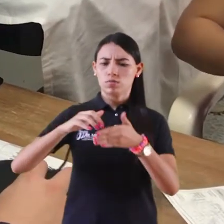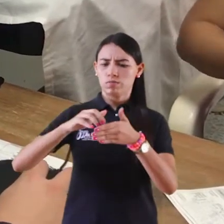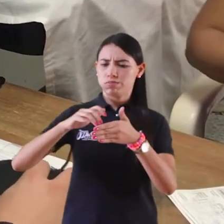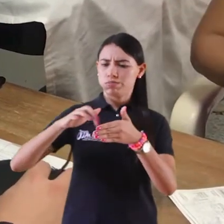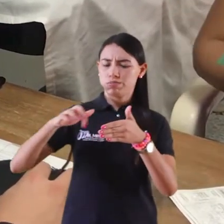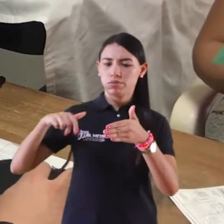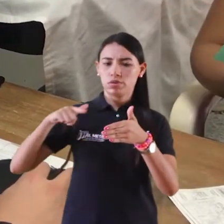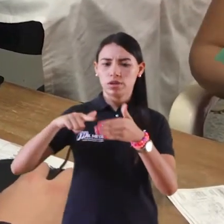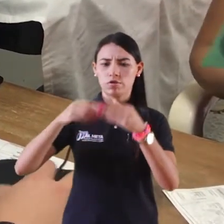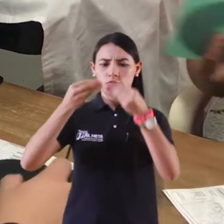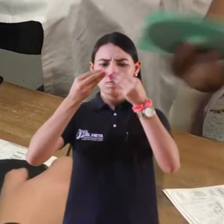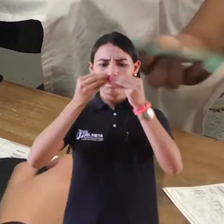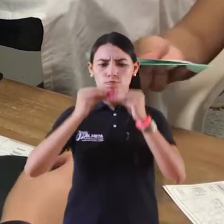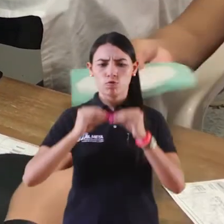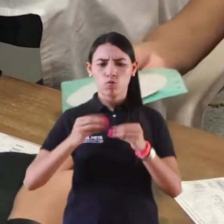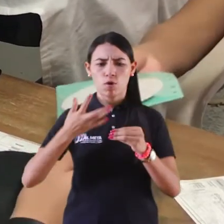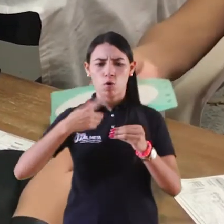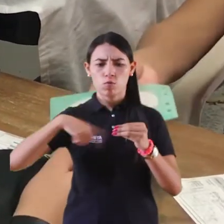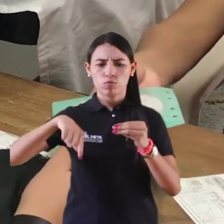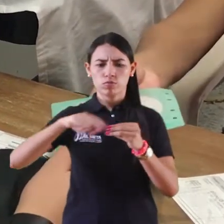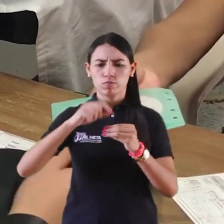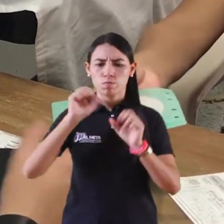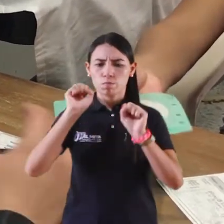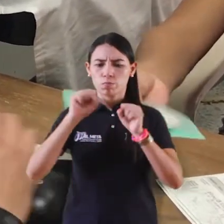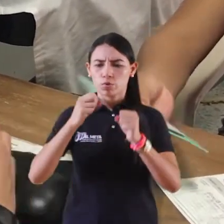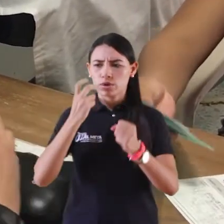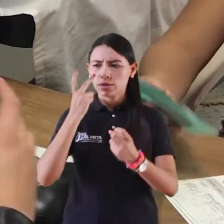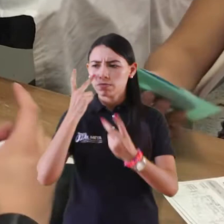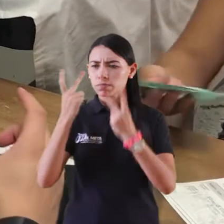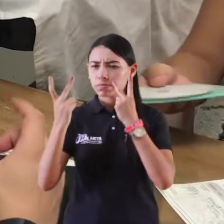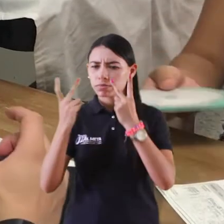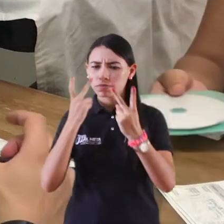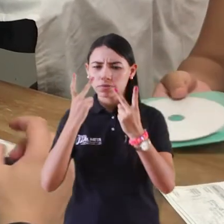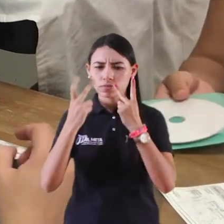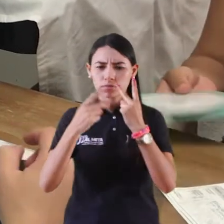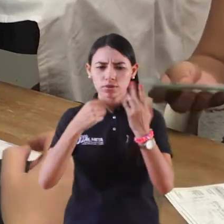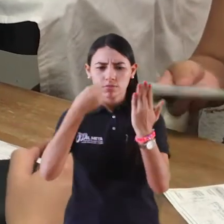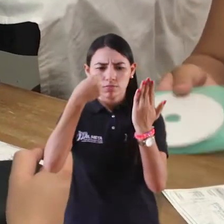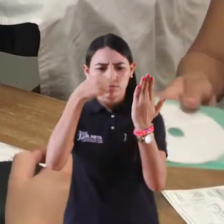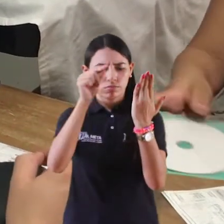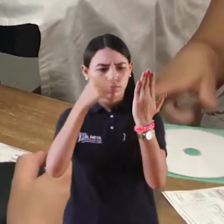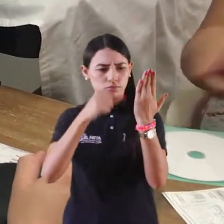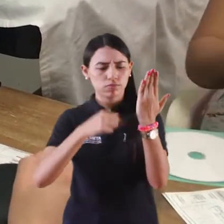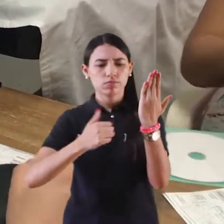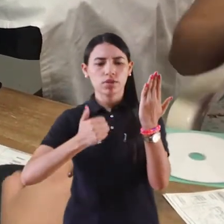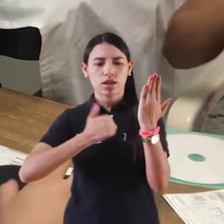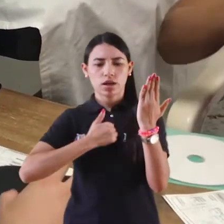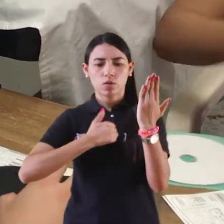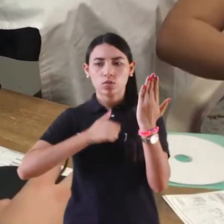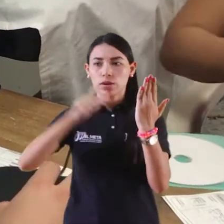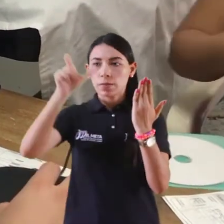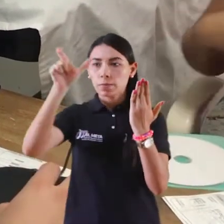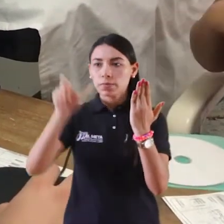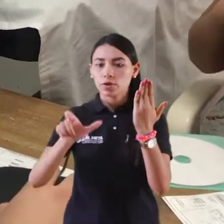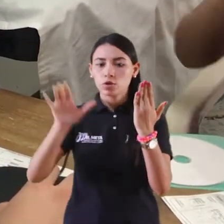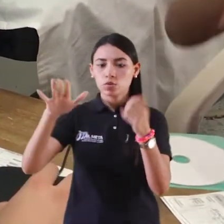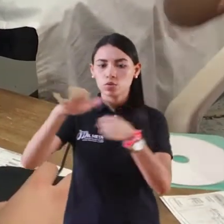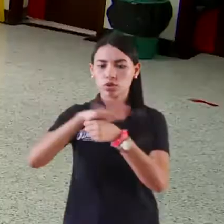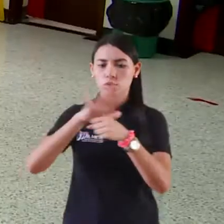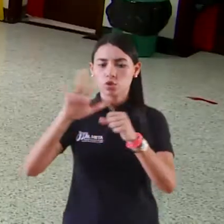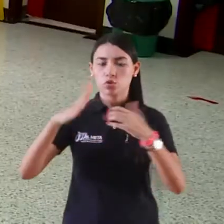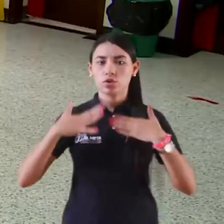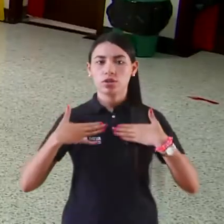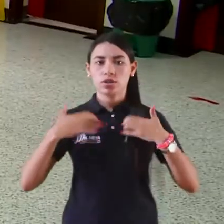tratada de manera confidencial y reservada, y que únicamente pueda ser conocida por terceros, previa autorización del